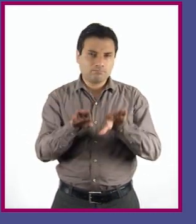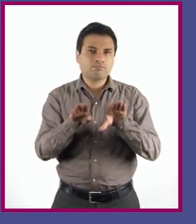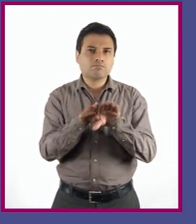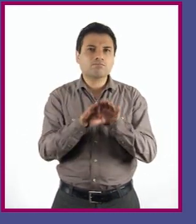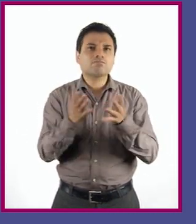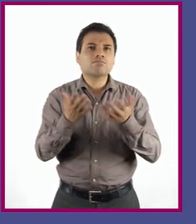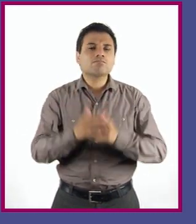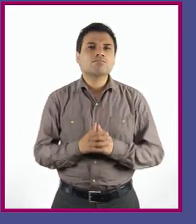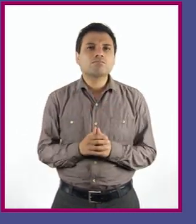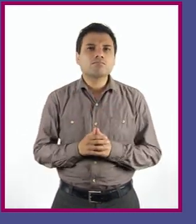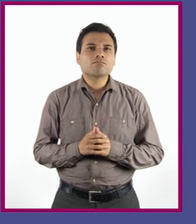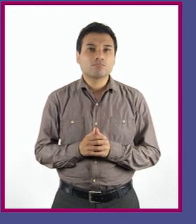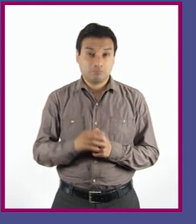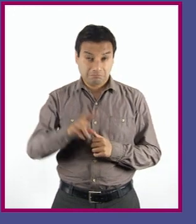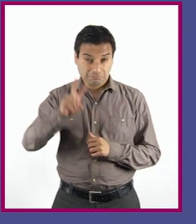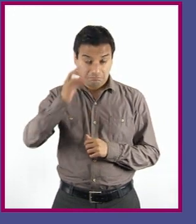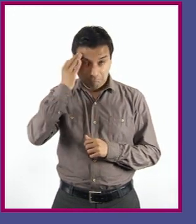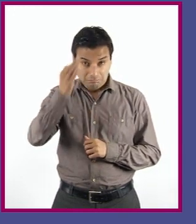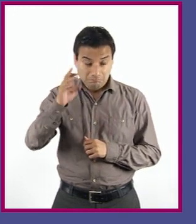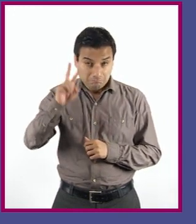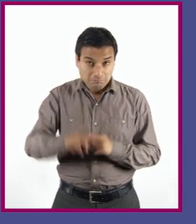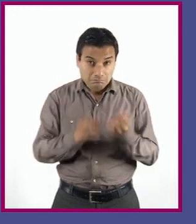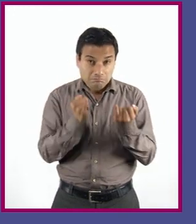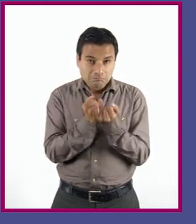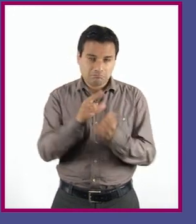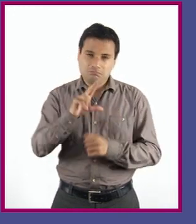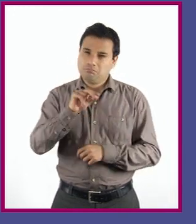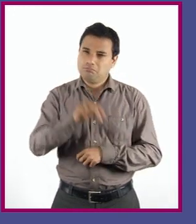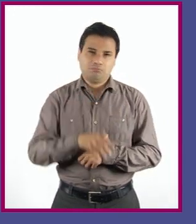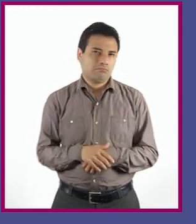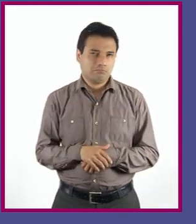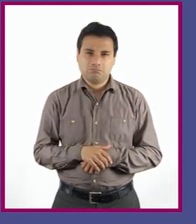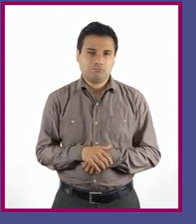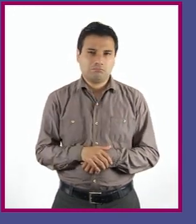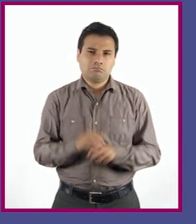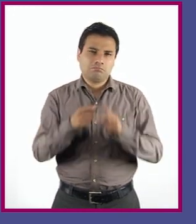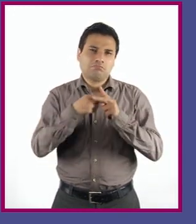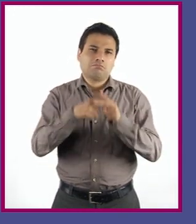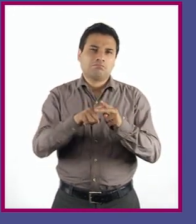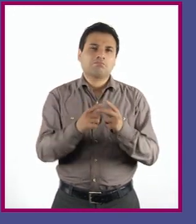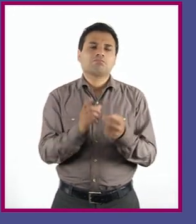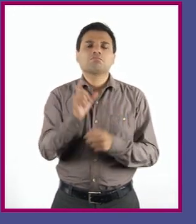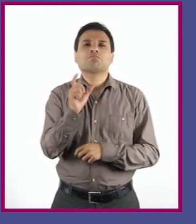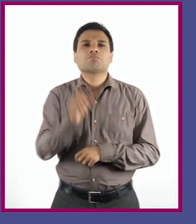es el mismo que el tiempo en la realidad. Las cronologías pueden empezar en la